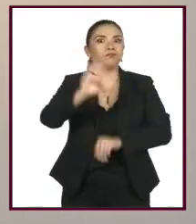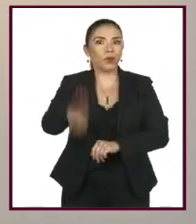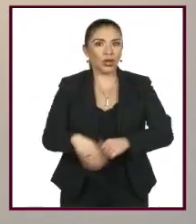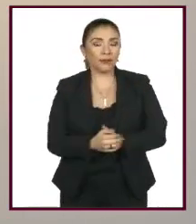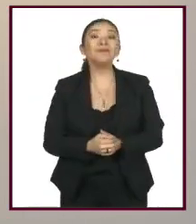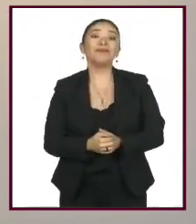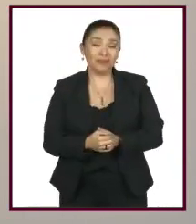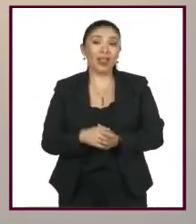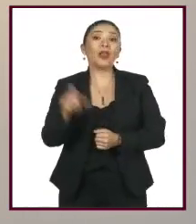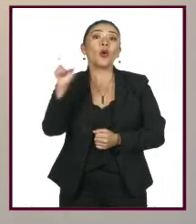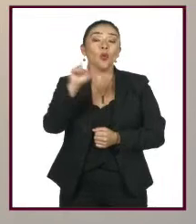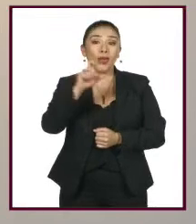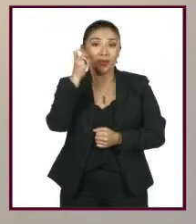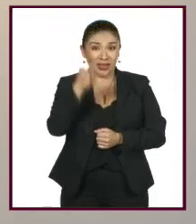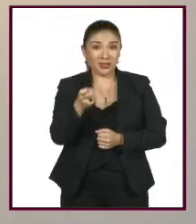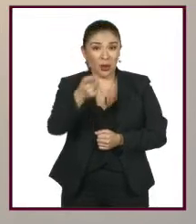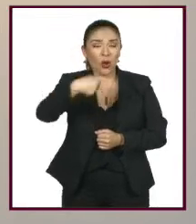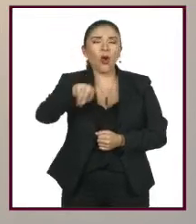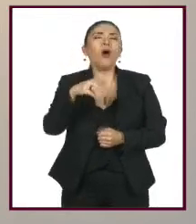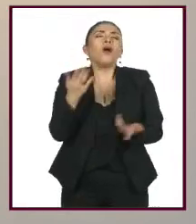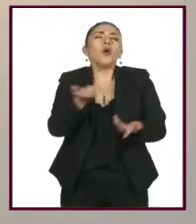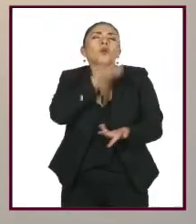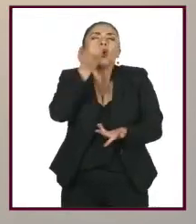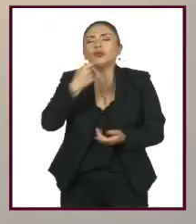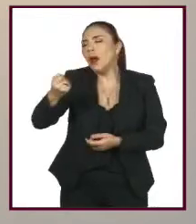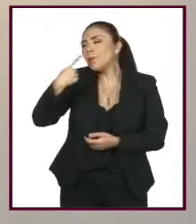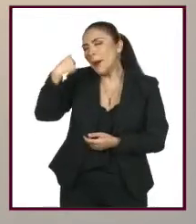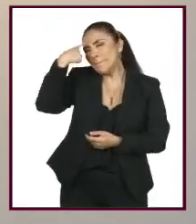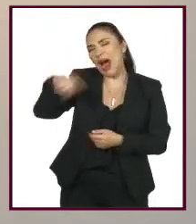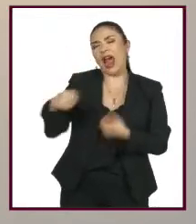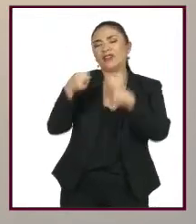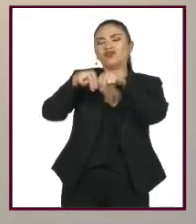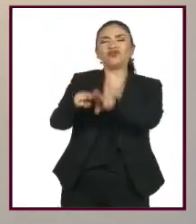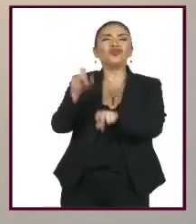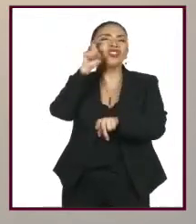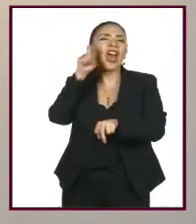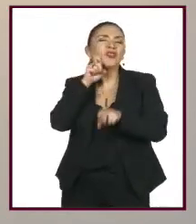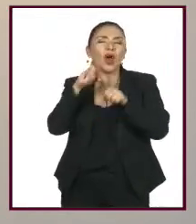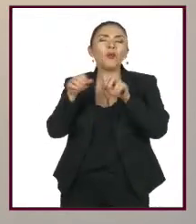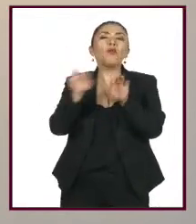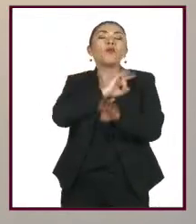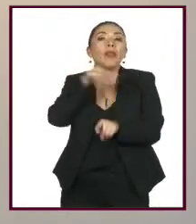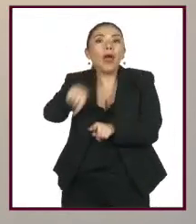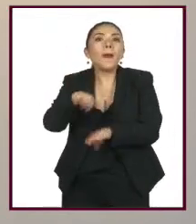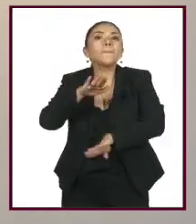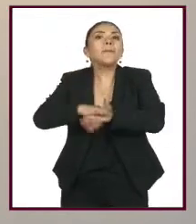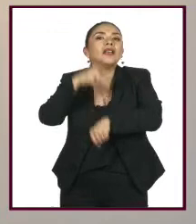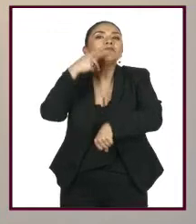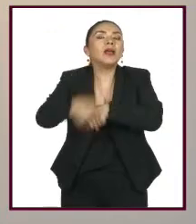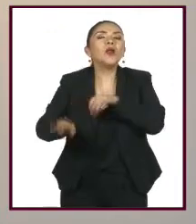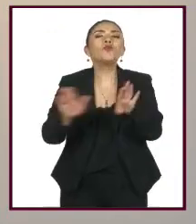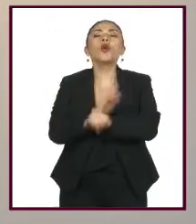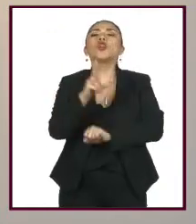al utilizarlo para, por ejemplo, estas prácticas sexuales, pues hace que la actividad sea más riesgosa, que no